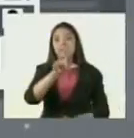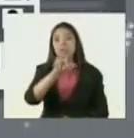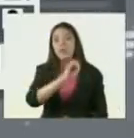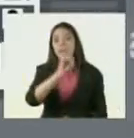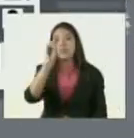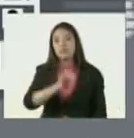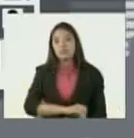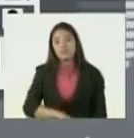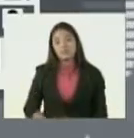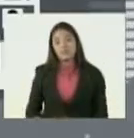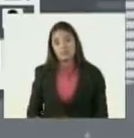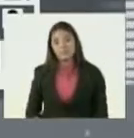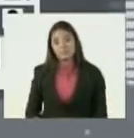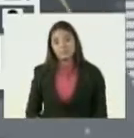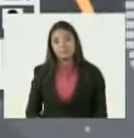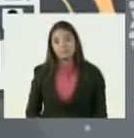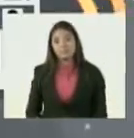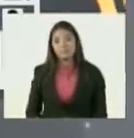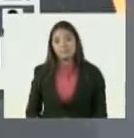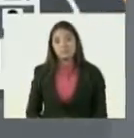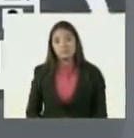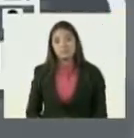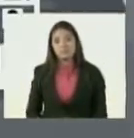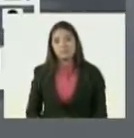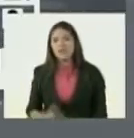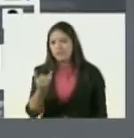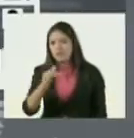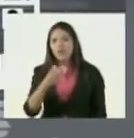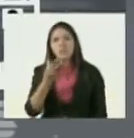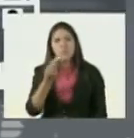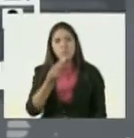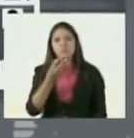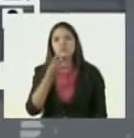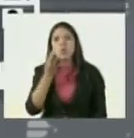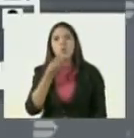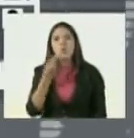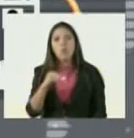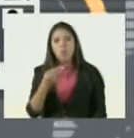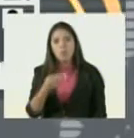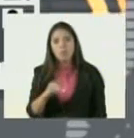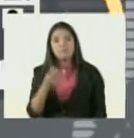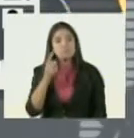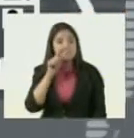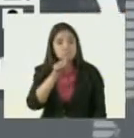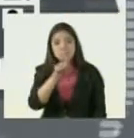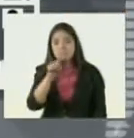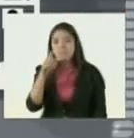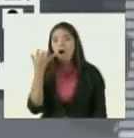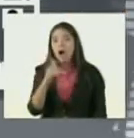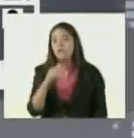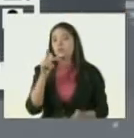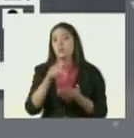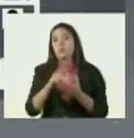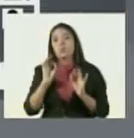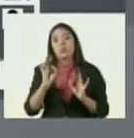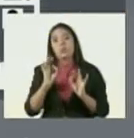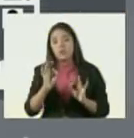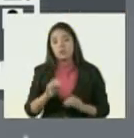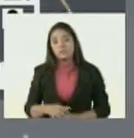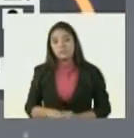73% de una guará, pues. Veo muchos jóvenes también, la juventud tomando un puesto